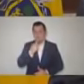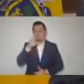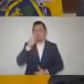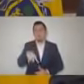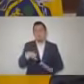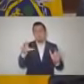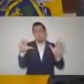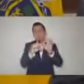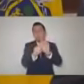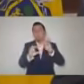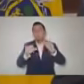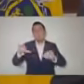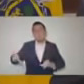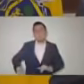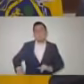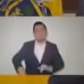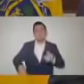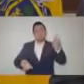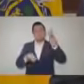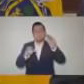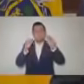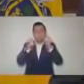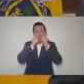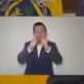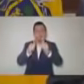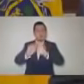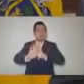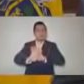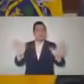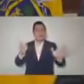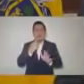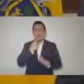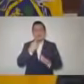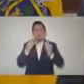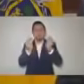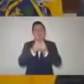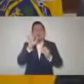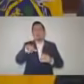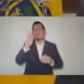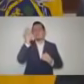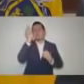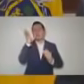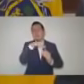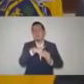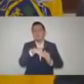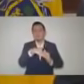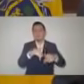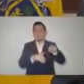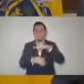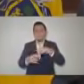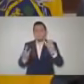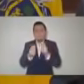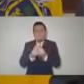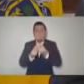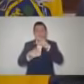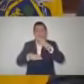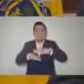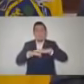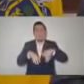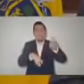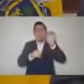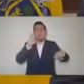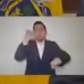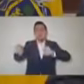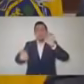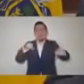decidido ignorar las alarmas encendidas el gobierno federal ha vuelto a minimizar el riesgo que tenemos enfrente con cortinas de humo quieren